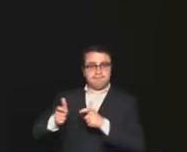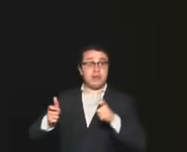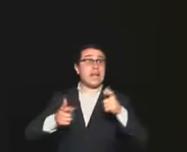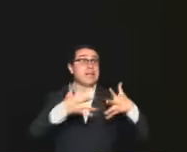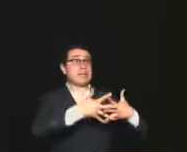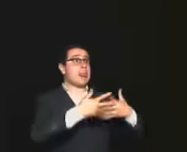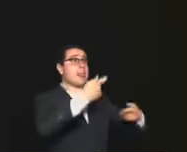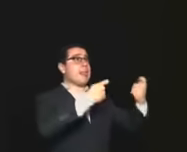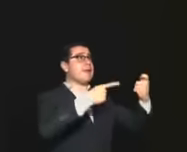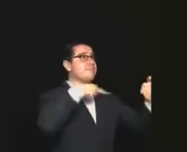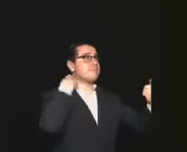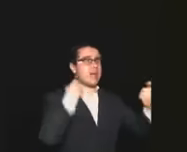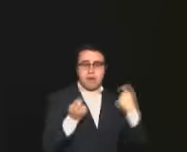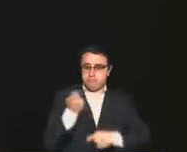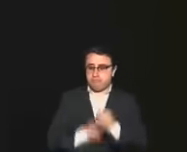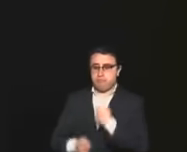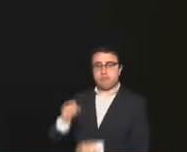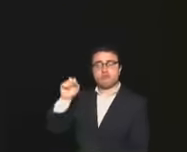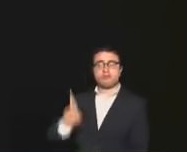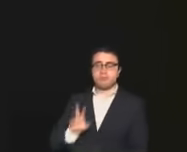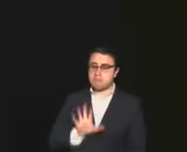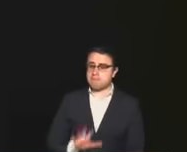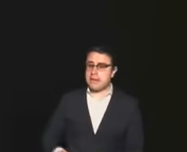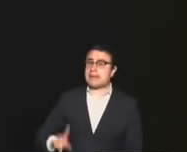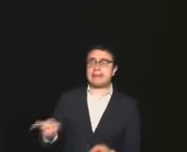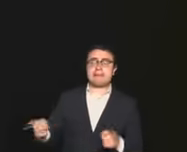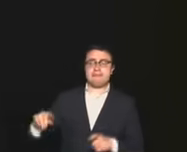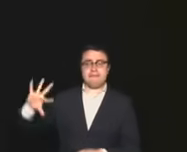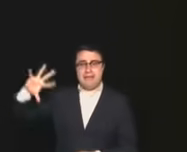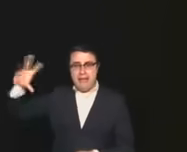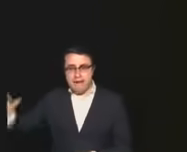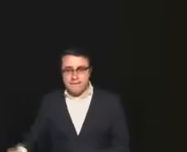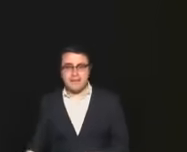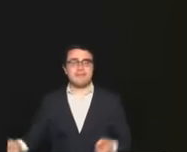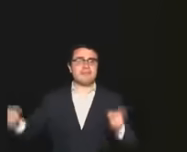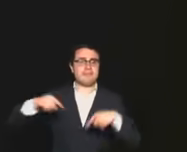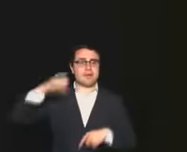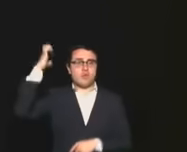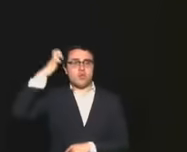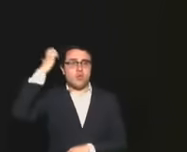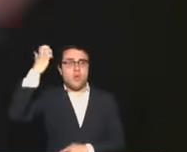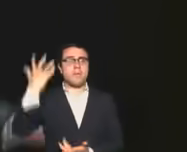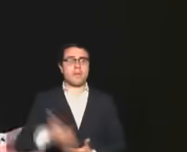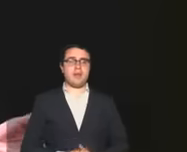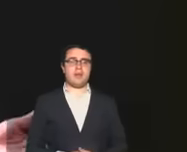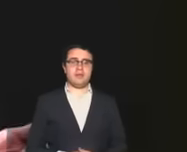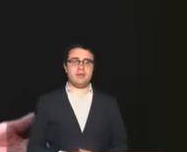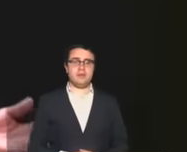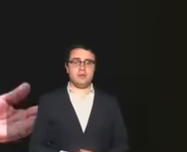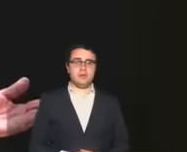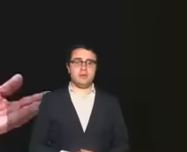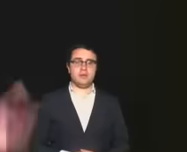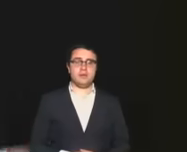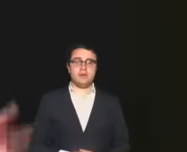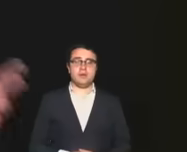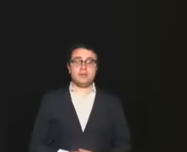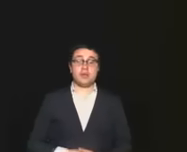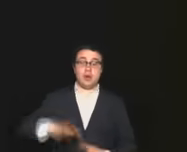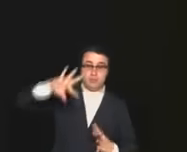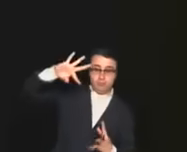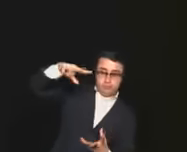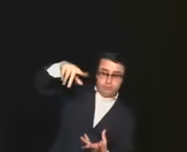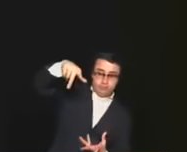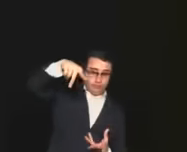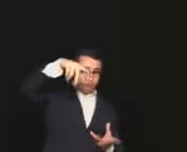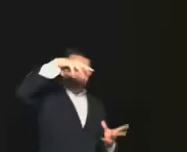en Estados Unidos con el Cono Sur. Y de ahí África y Europa. Y miran para el lado otro, ¿para dónde?